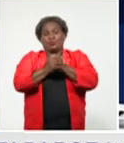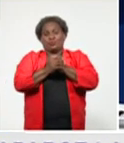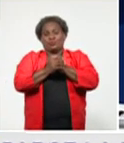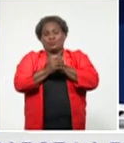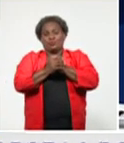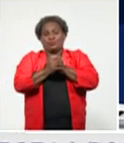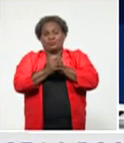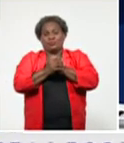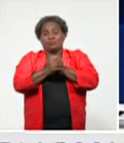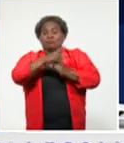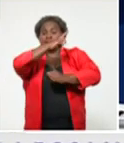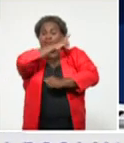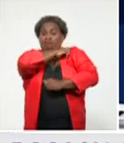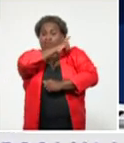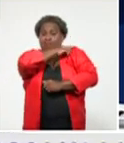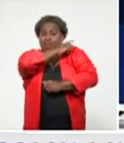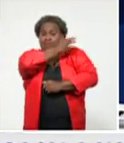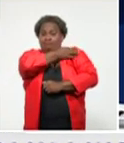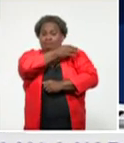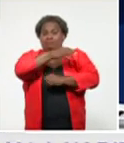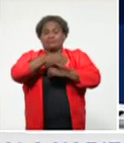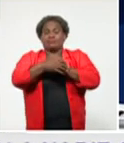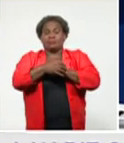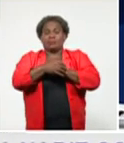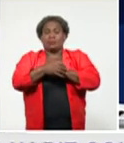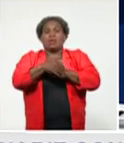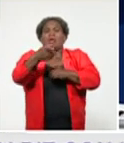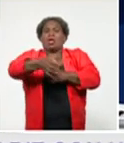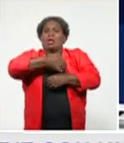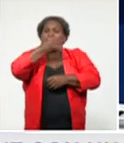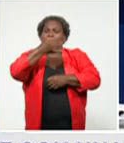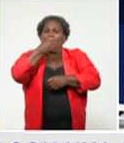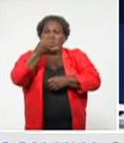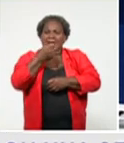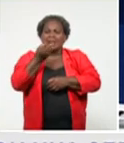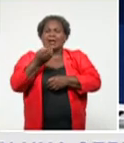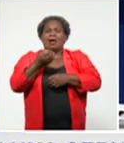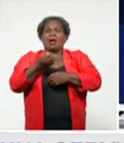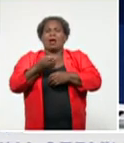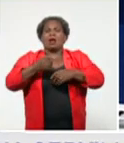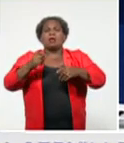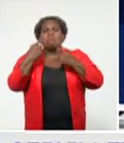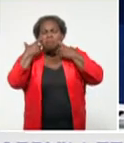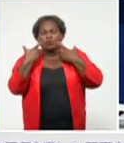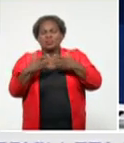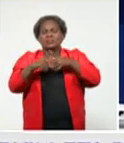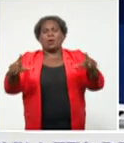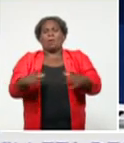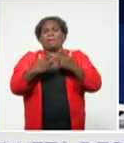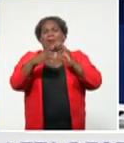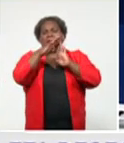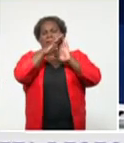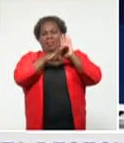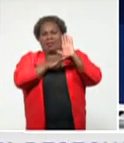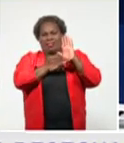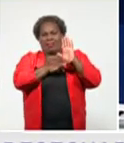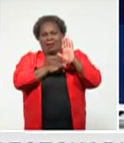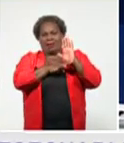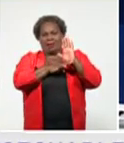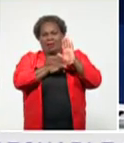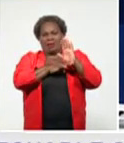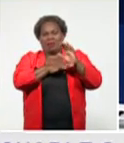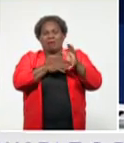el general de ejército nos llama la atención de la importancia de cumplir las medidas. Se van a